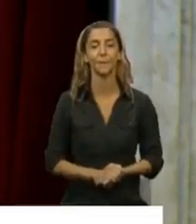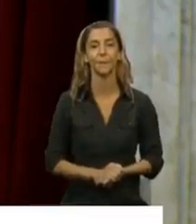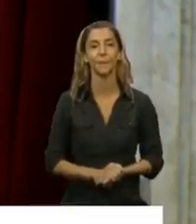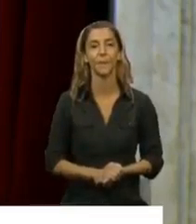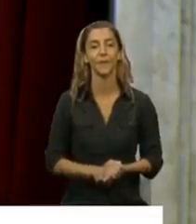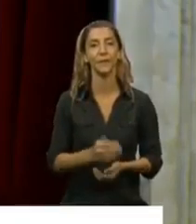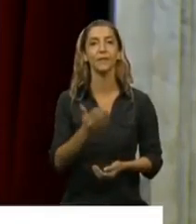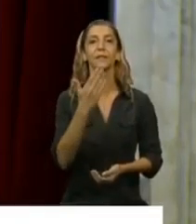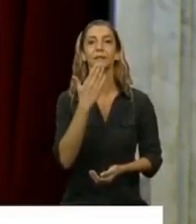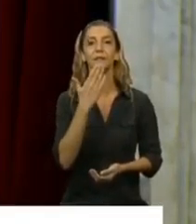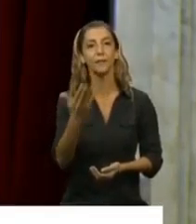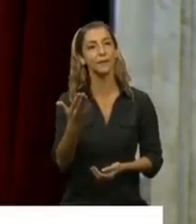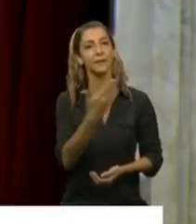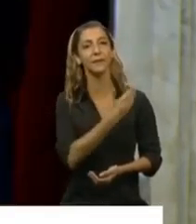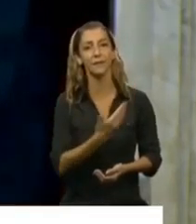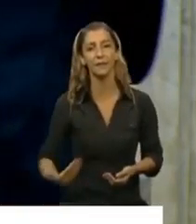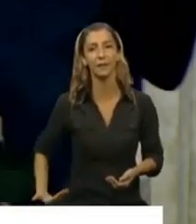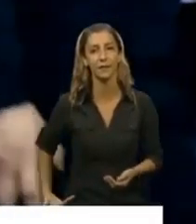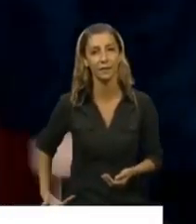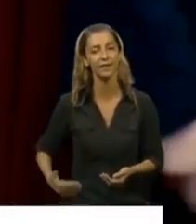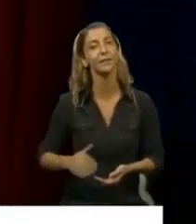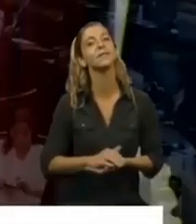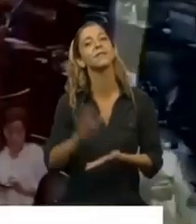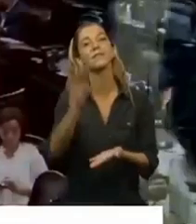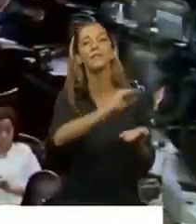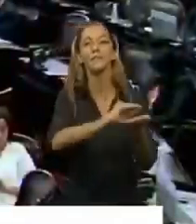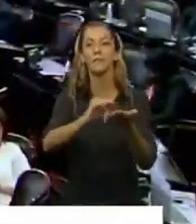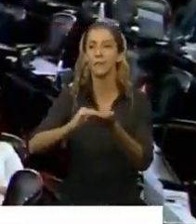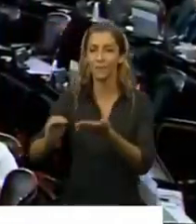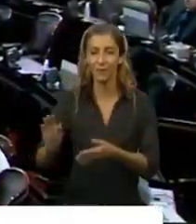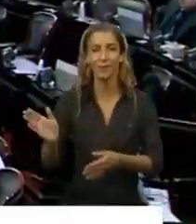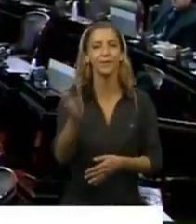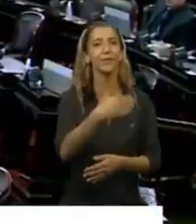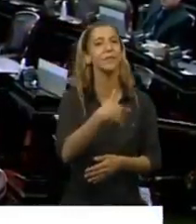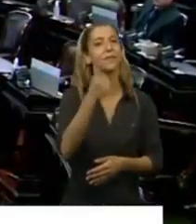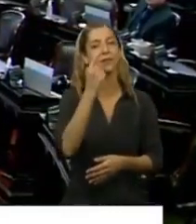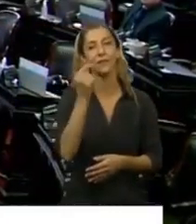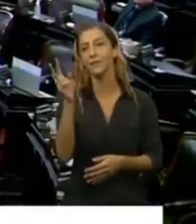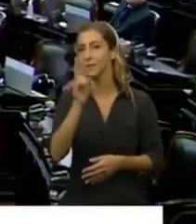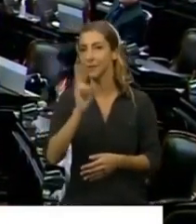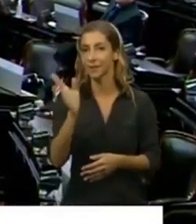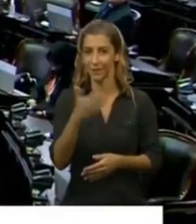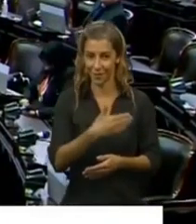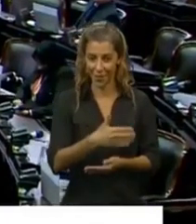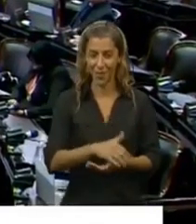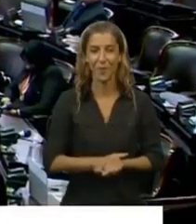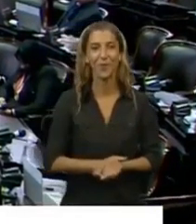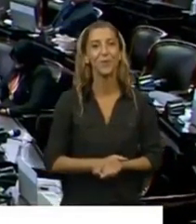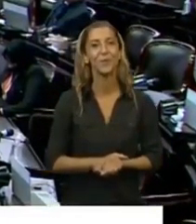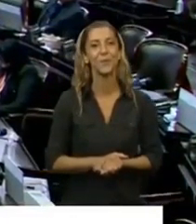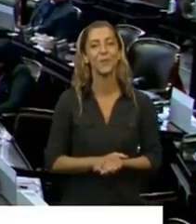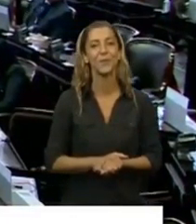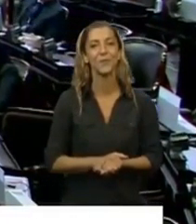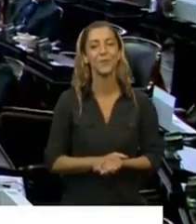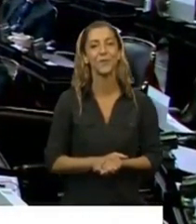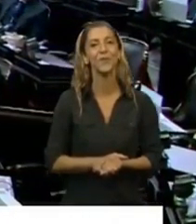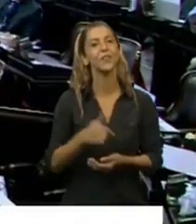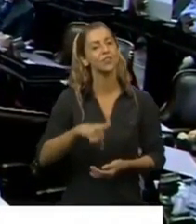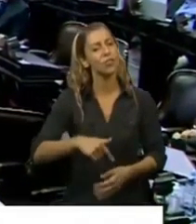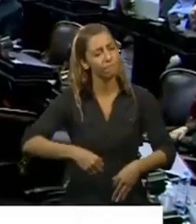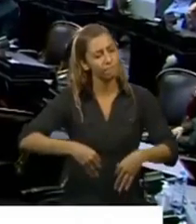Gracias, señor presidente, señores diputados, señoras diputadas. Estoy convencido que nuestro